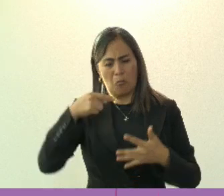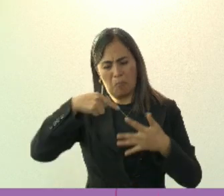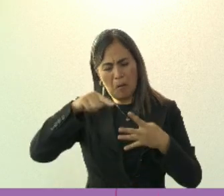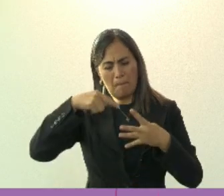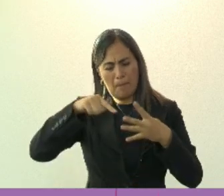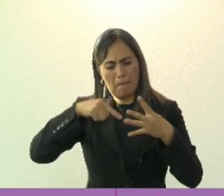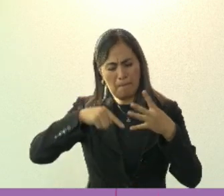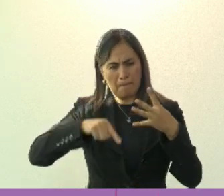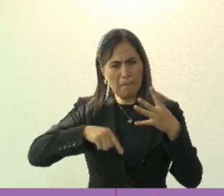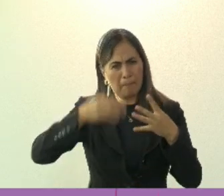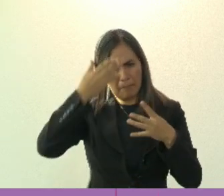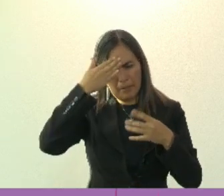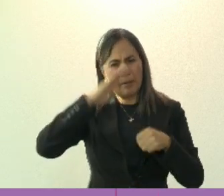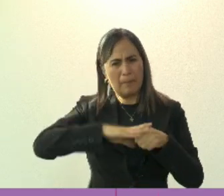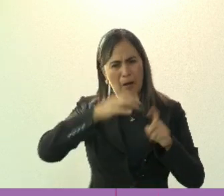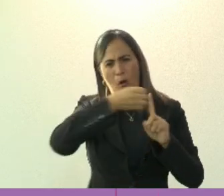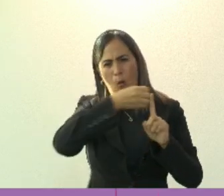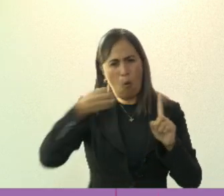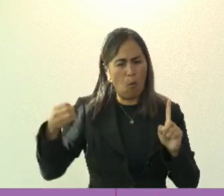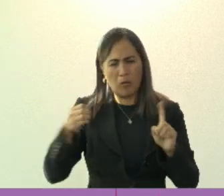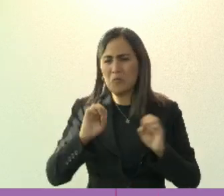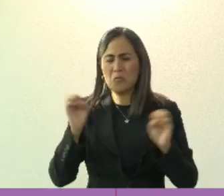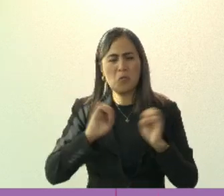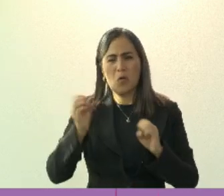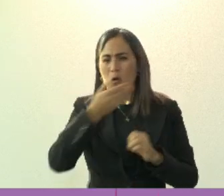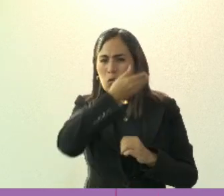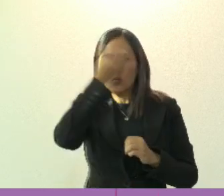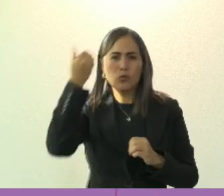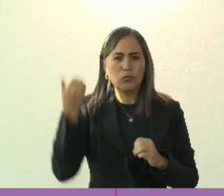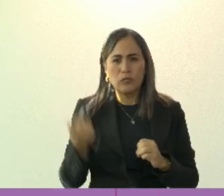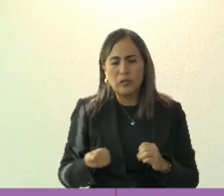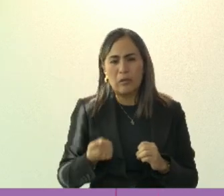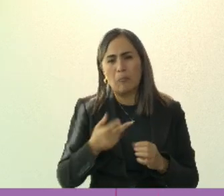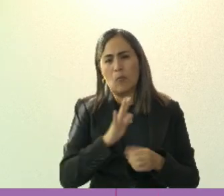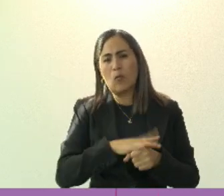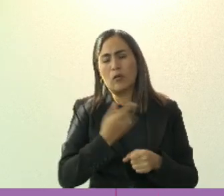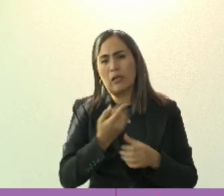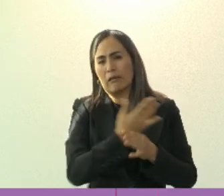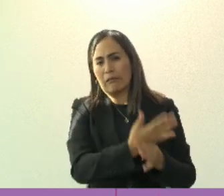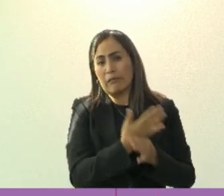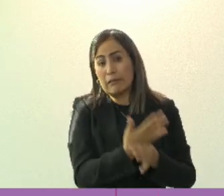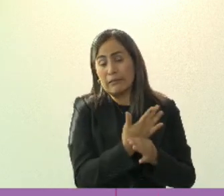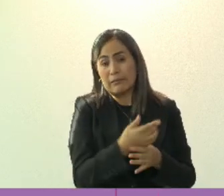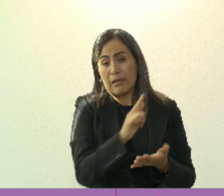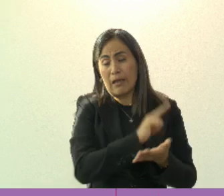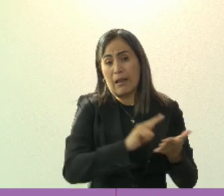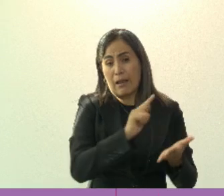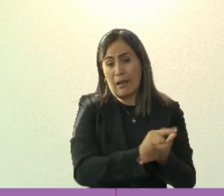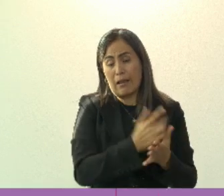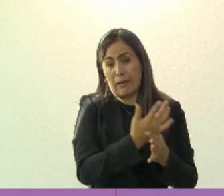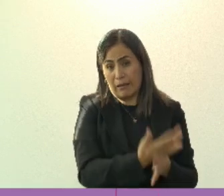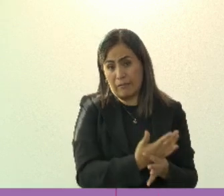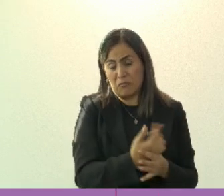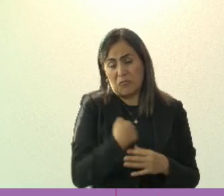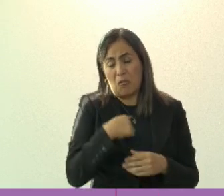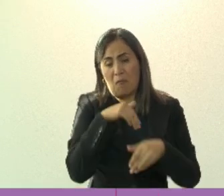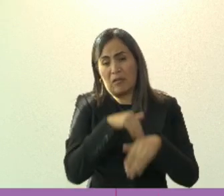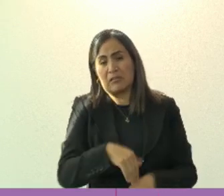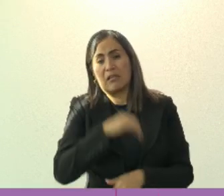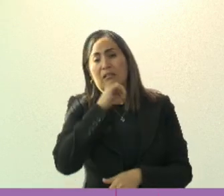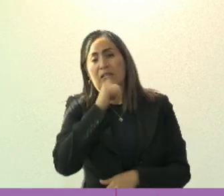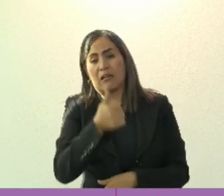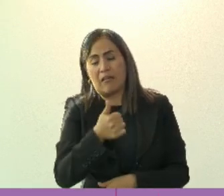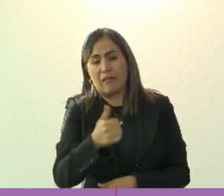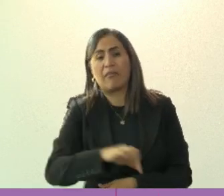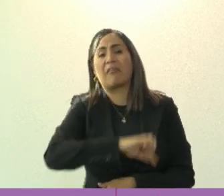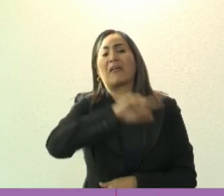o el procedimiento que debo de cumplir conforme a esa legalidad, es donde voy a enfrentar seguramente